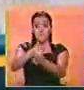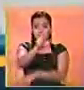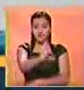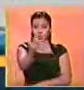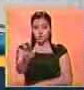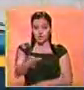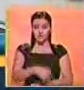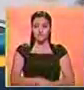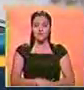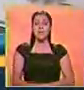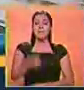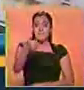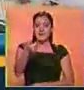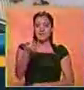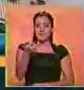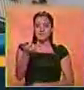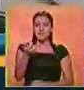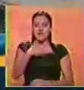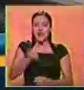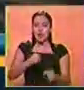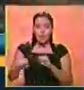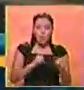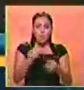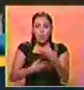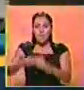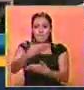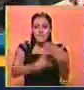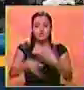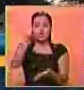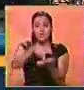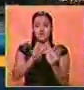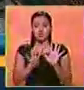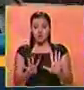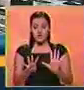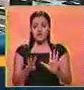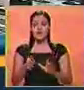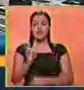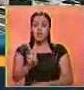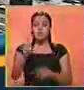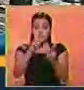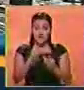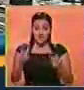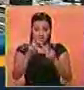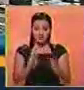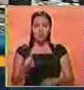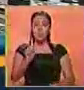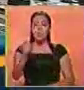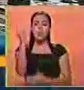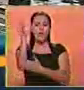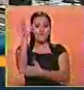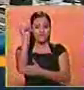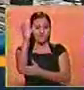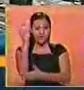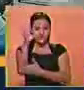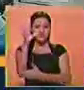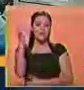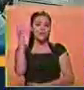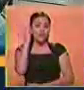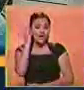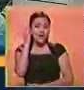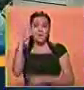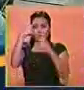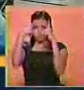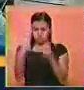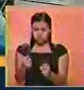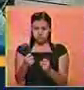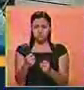Para enriquecer su propuesta editorial y comercial para el año 2009, Panorama presentó dos investigaciones. Una conferencia de Susana Marquís, experta